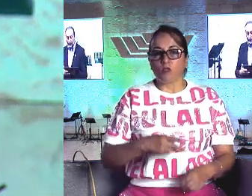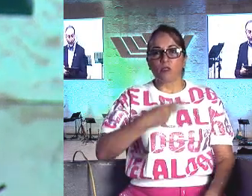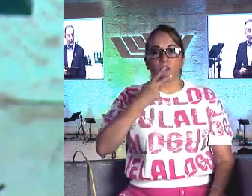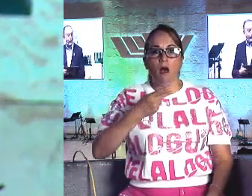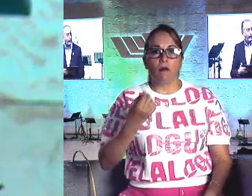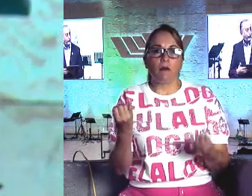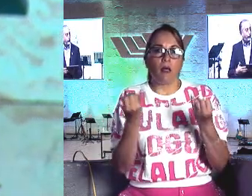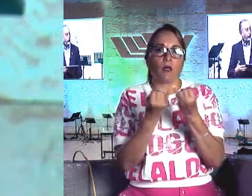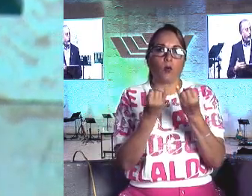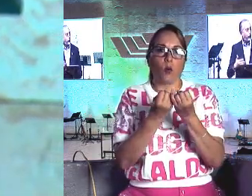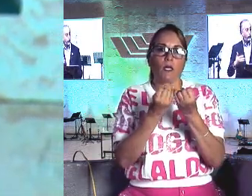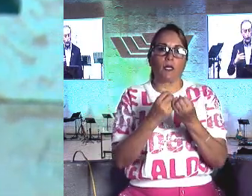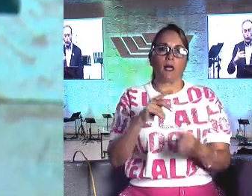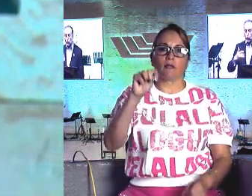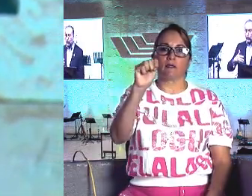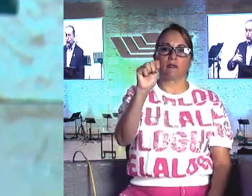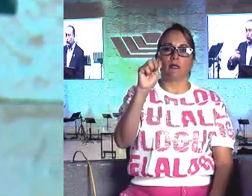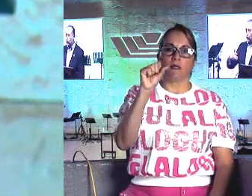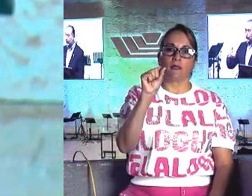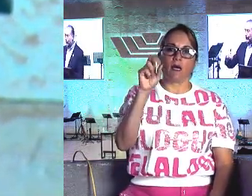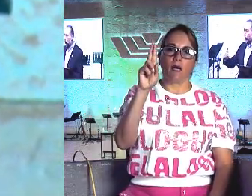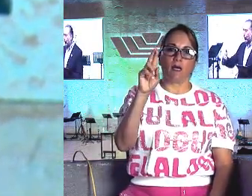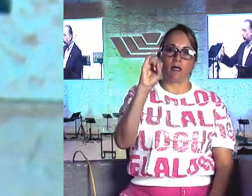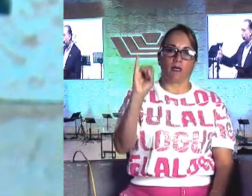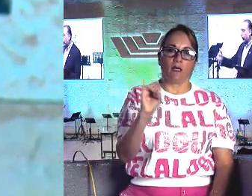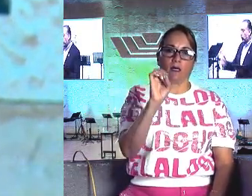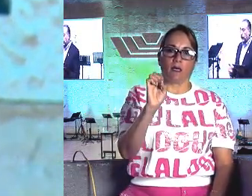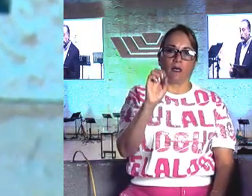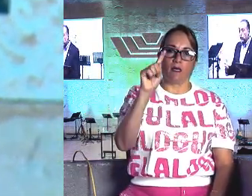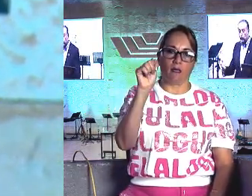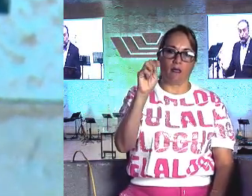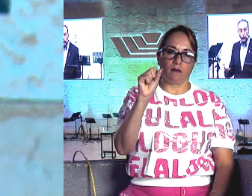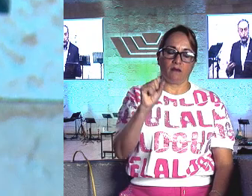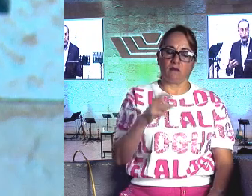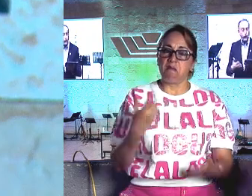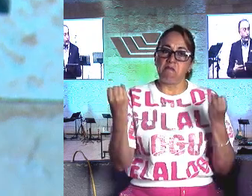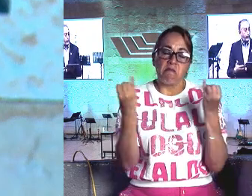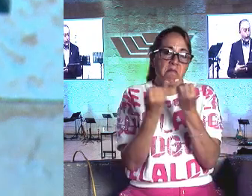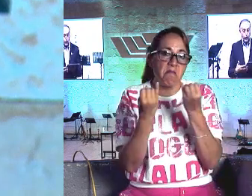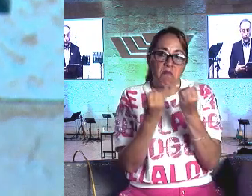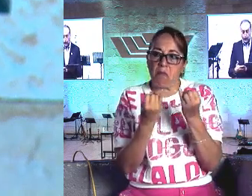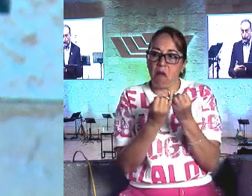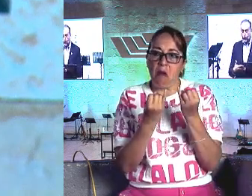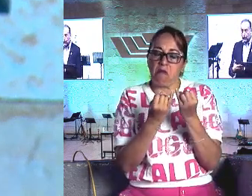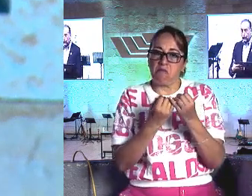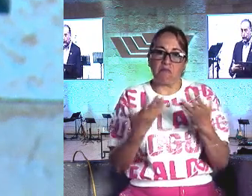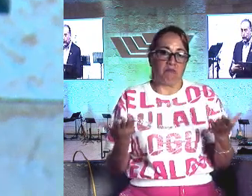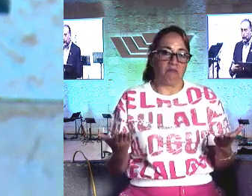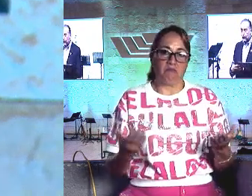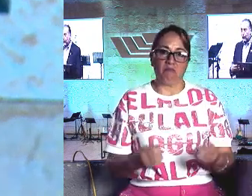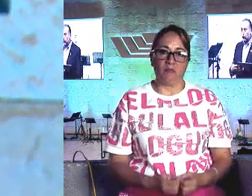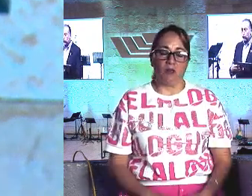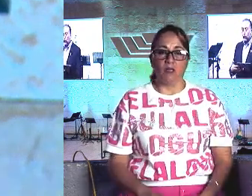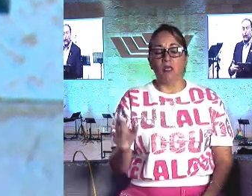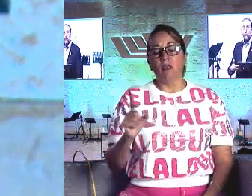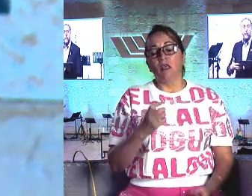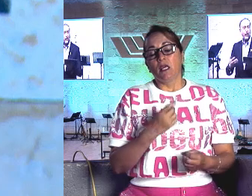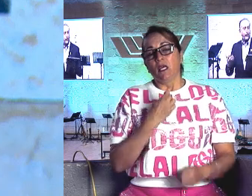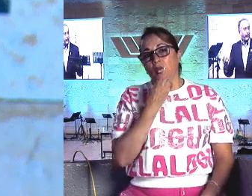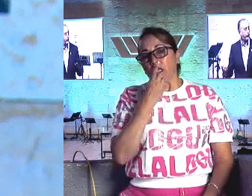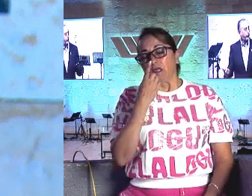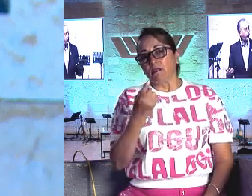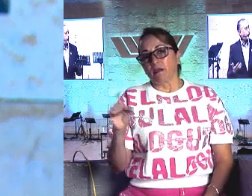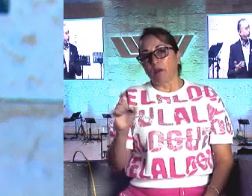ya se fue endeudando con una, dos, tres, cuatro, cinco. Y llega un momento en que cuando recibe el pago